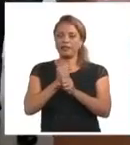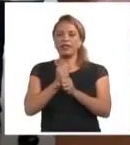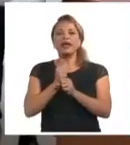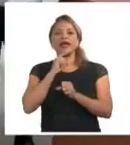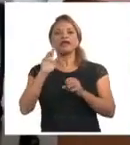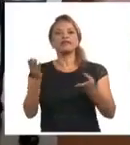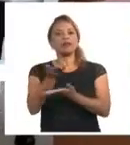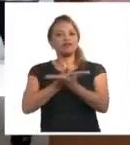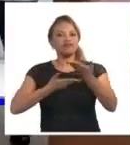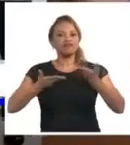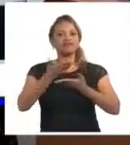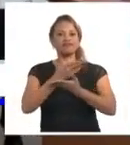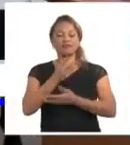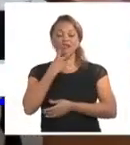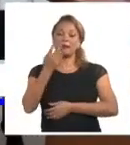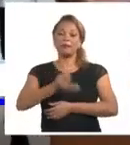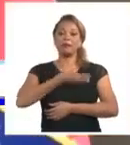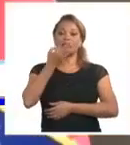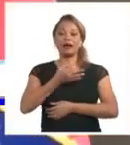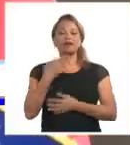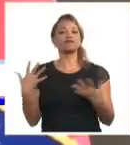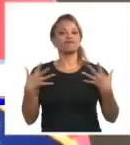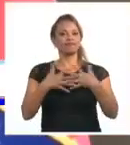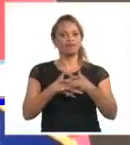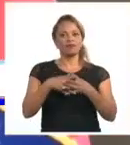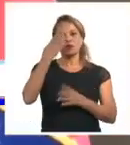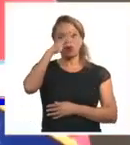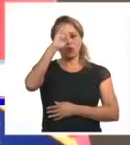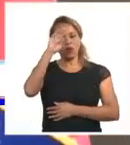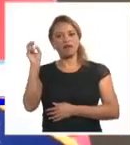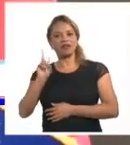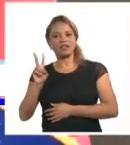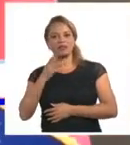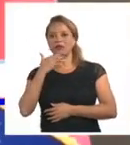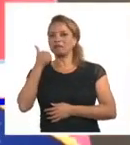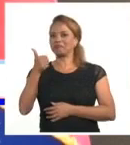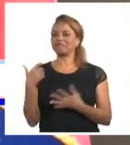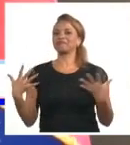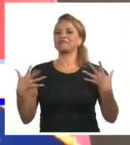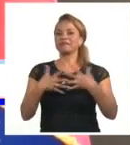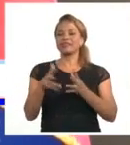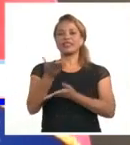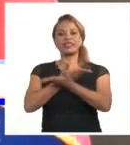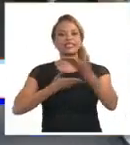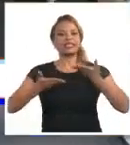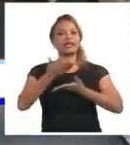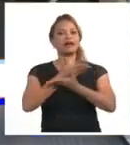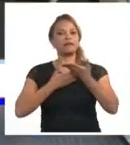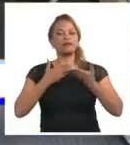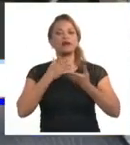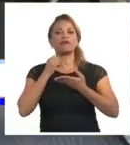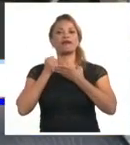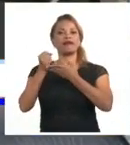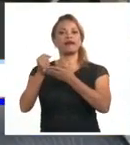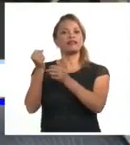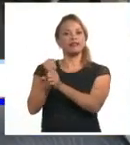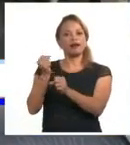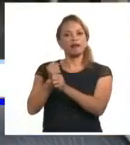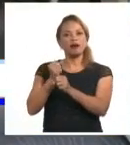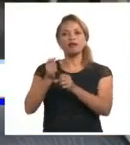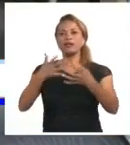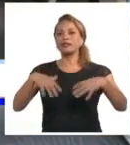dirigentes destacaron el excelente nivel de los vínculos entre Cuba y Venezuela e intercambiaron sobre el estado de la colaboración bilateral y la